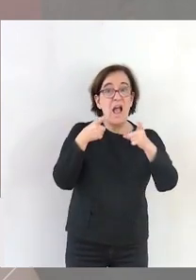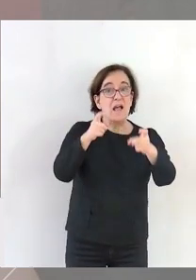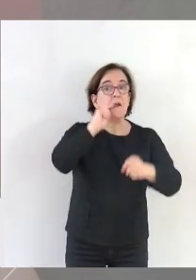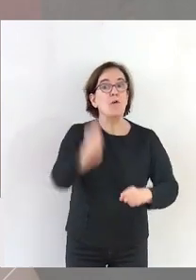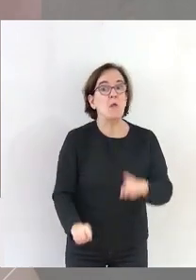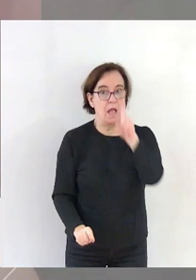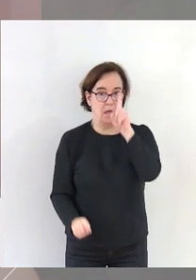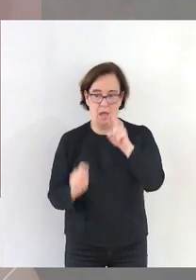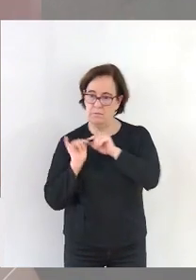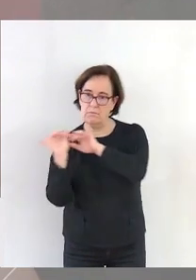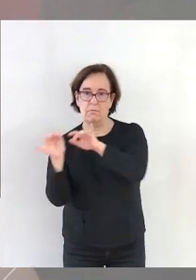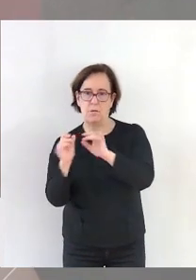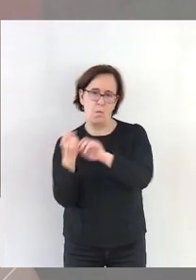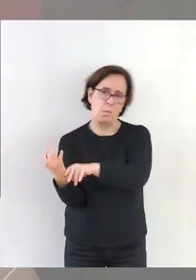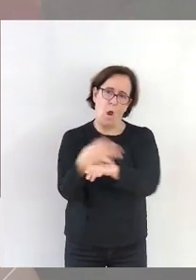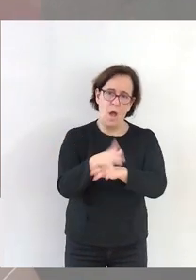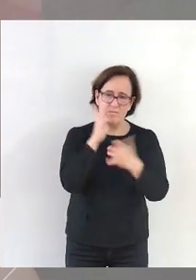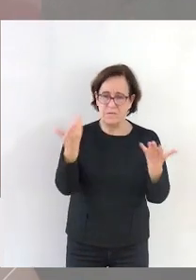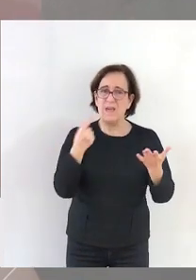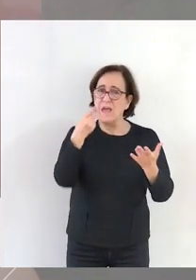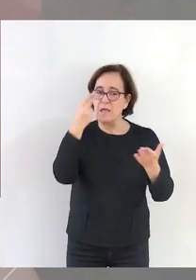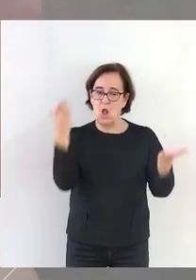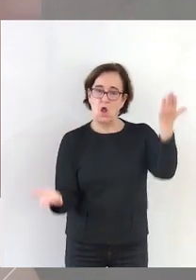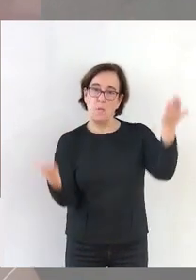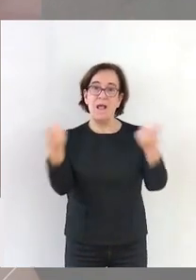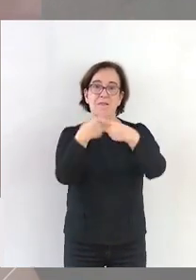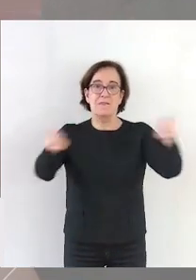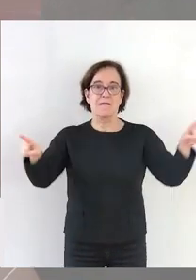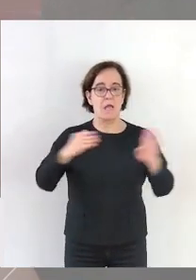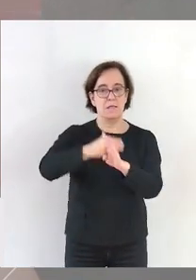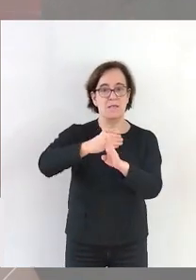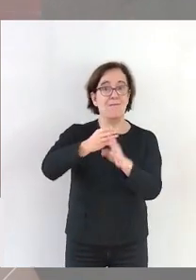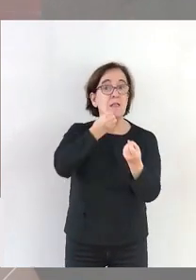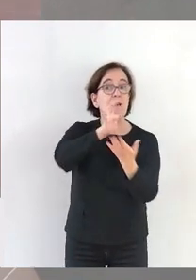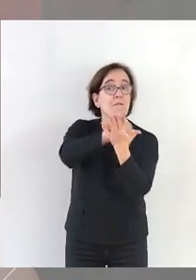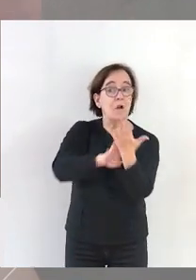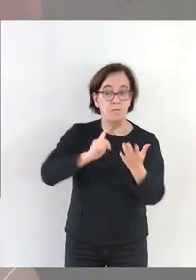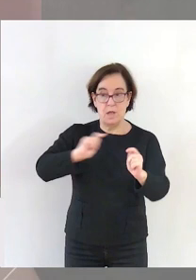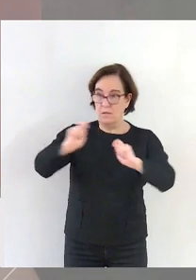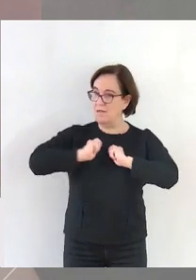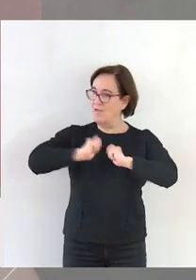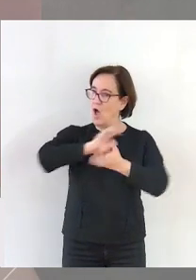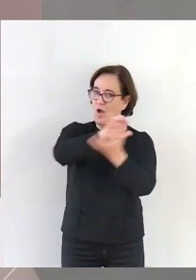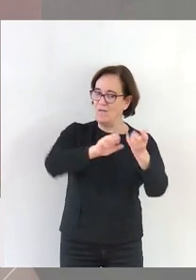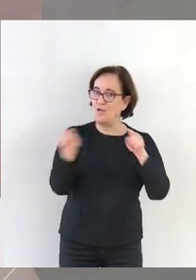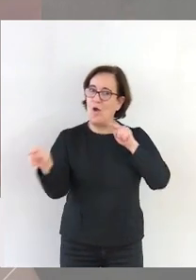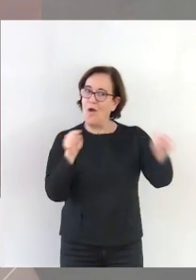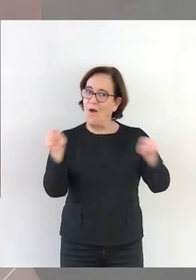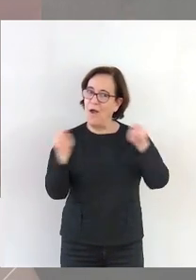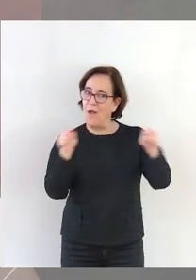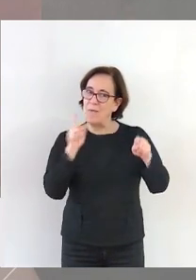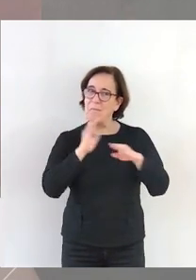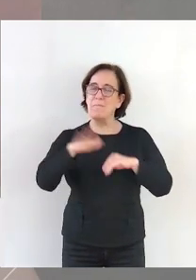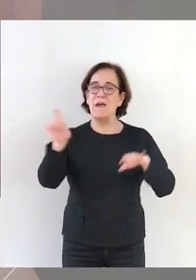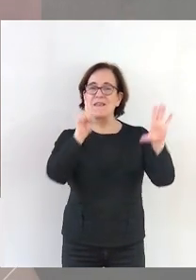Ucrania eh es es interesante comparar la diferente nivel de información que recibimos sobre un conflicto y el otro pero más